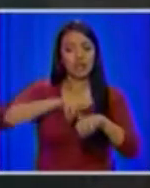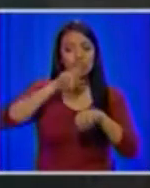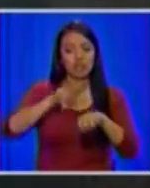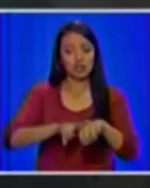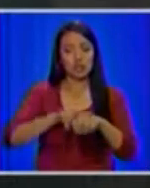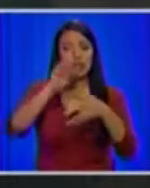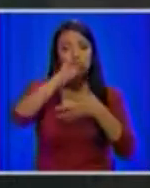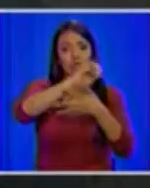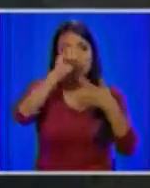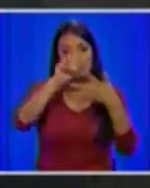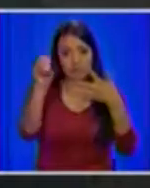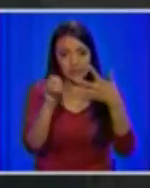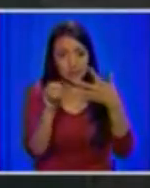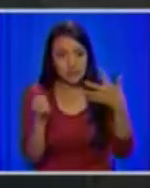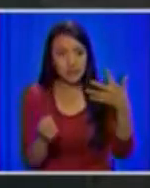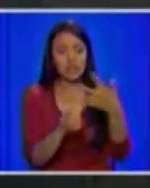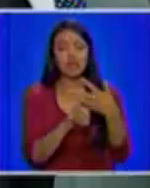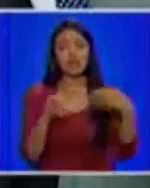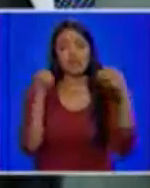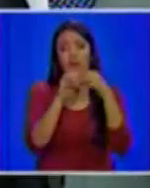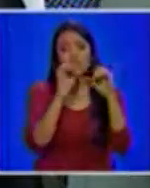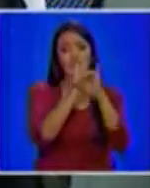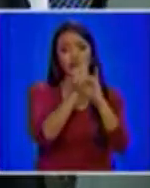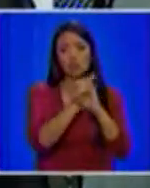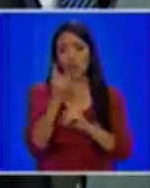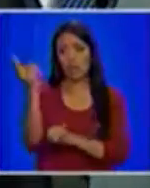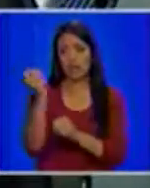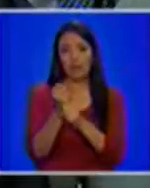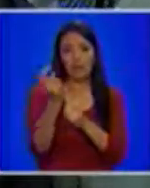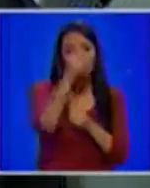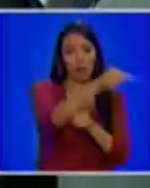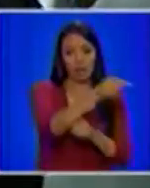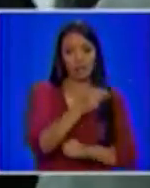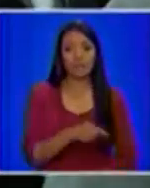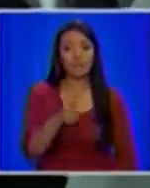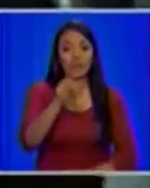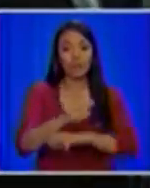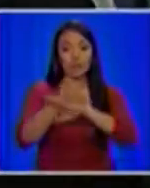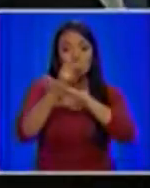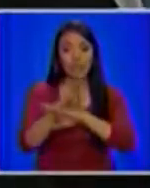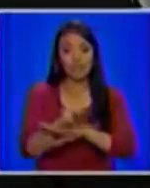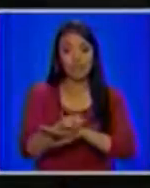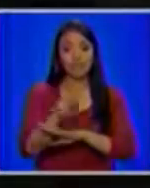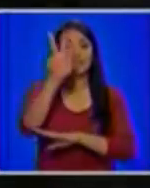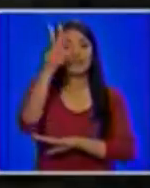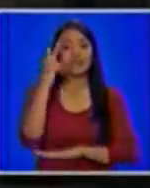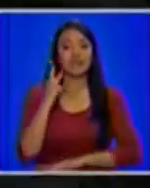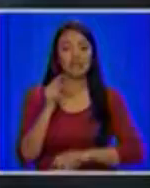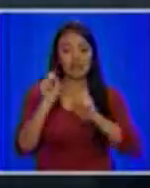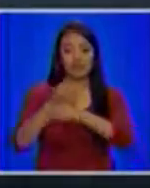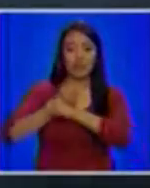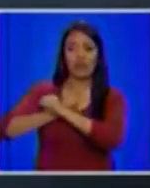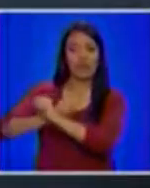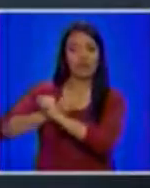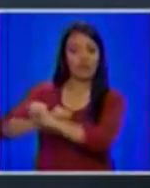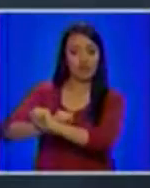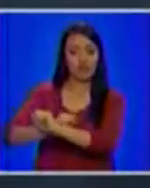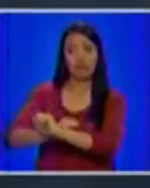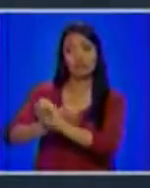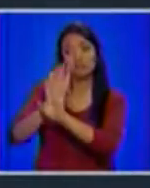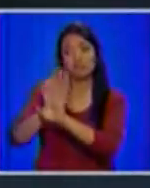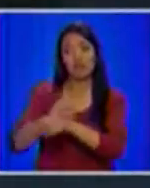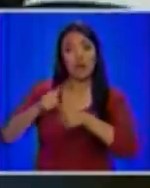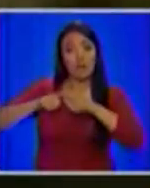entre otras dependencias del ejecutivo el superintendente cesado tiene tres días para impugnar la resolución si se la